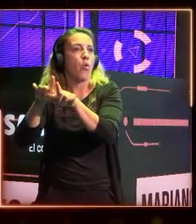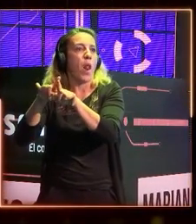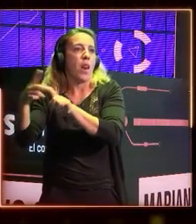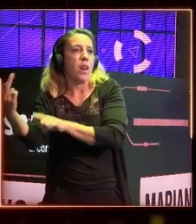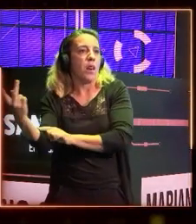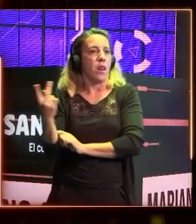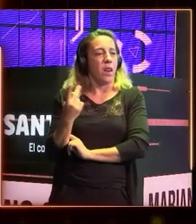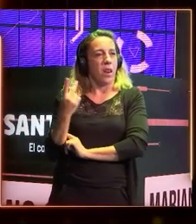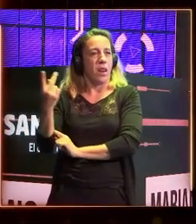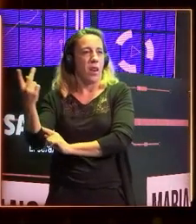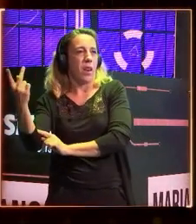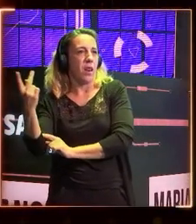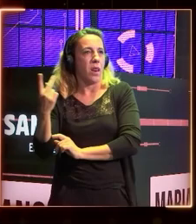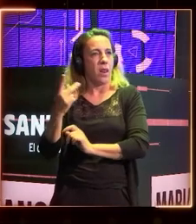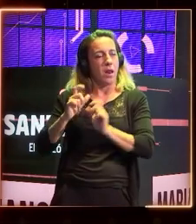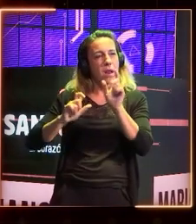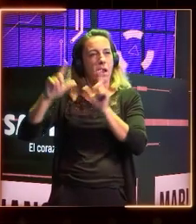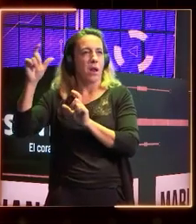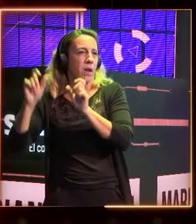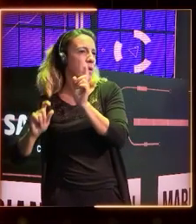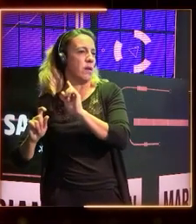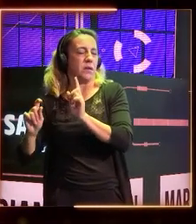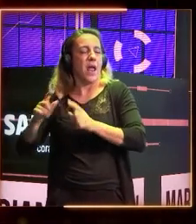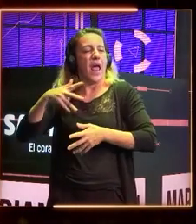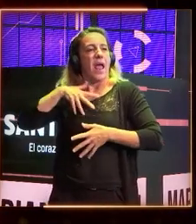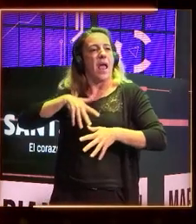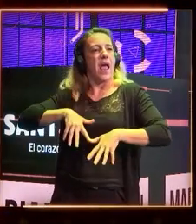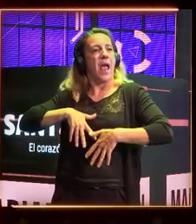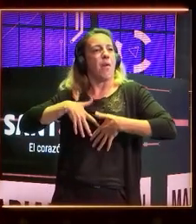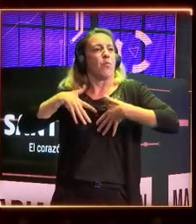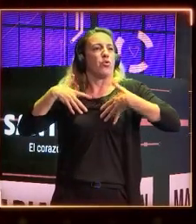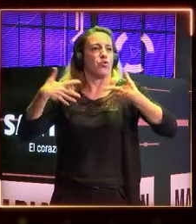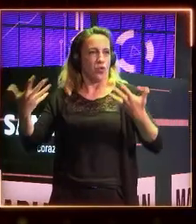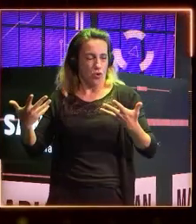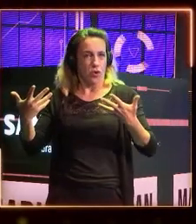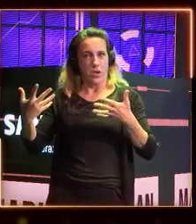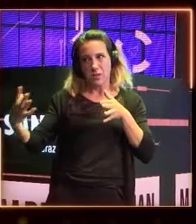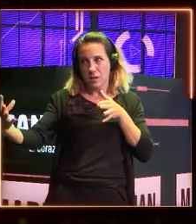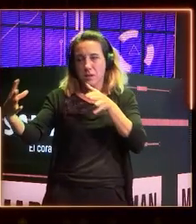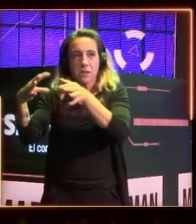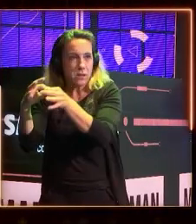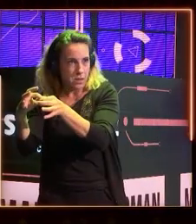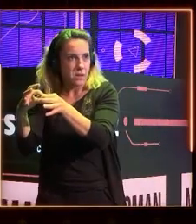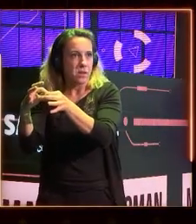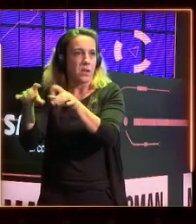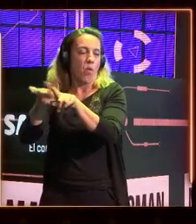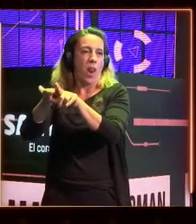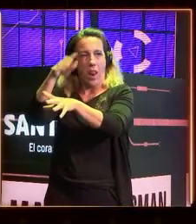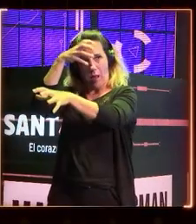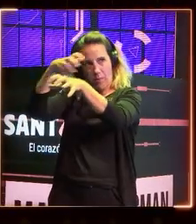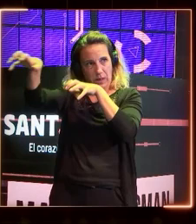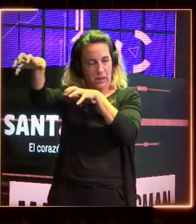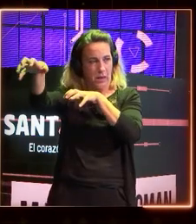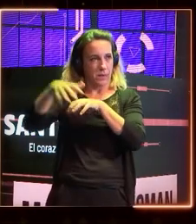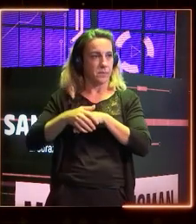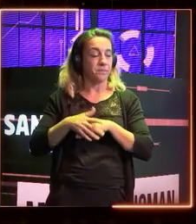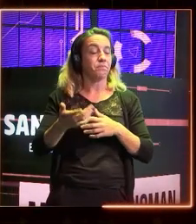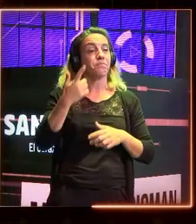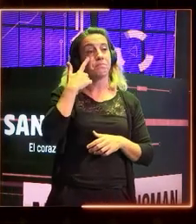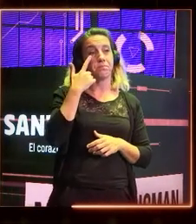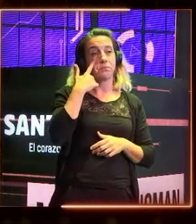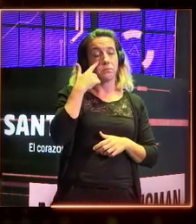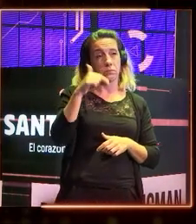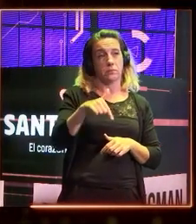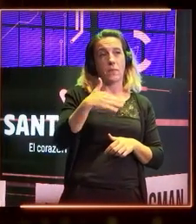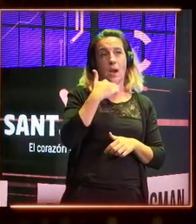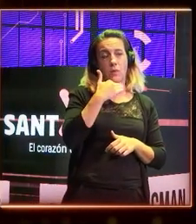no un baile gestual o un baile corporal sino un baile de emociones que produce una Unión que nosotros registramos como la empatía Entonces fíjense porque aquí hay algo que